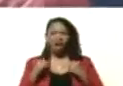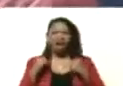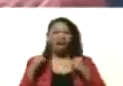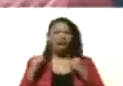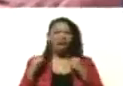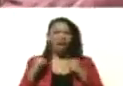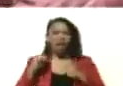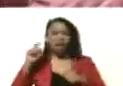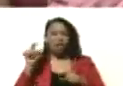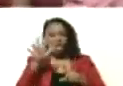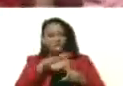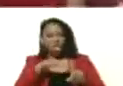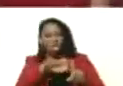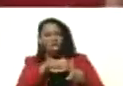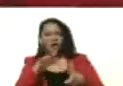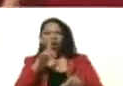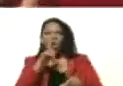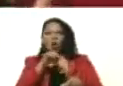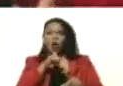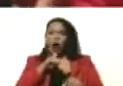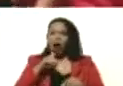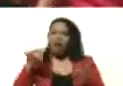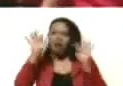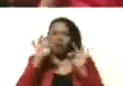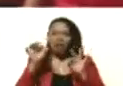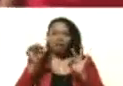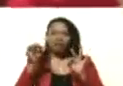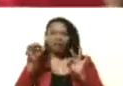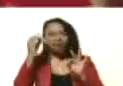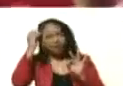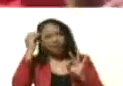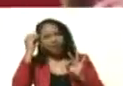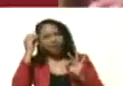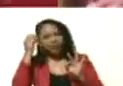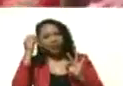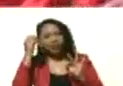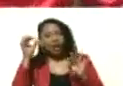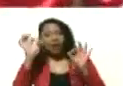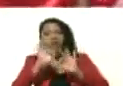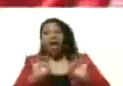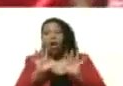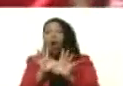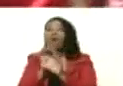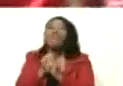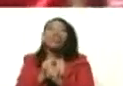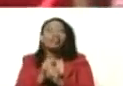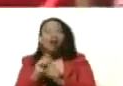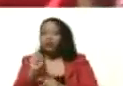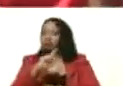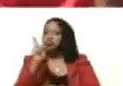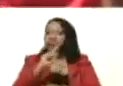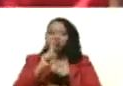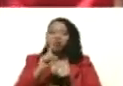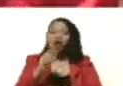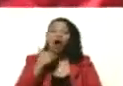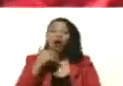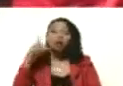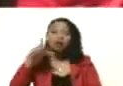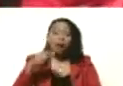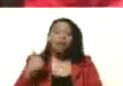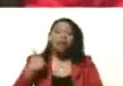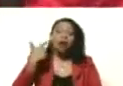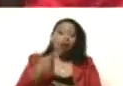son perversos, no tienen escrúpulos de ningún tipo. De manera que nadie se confíe. Si es necesario,